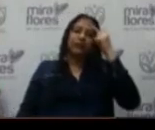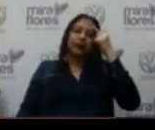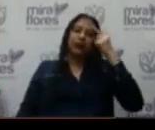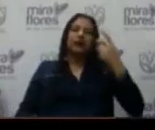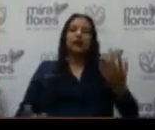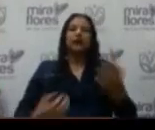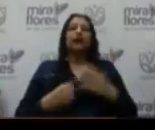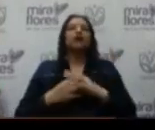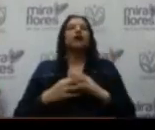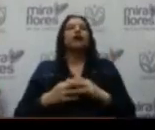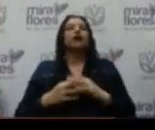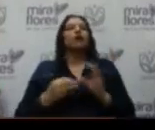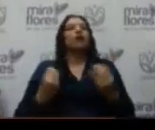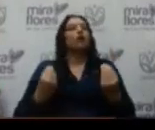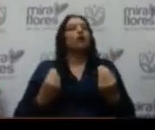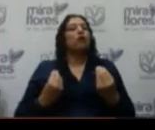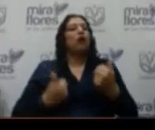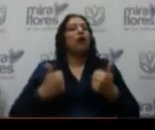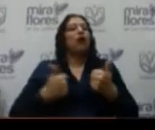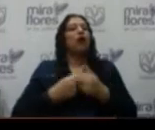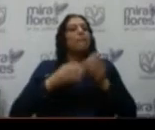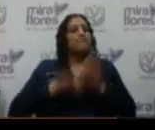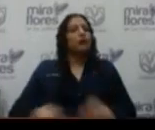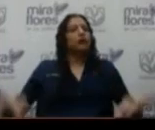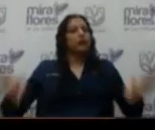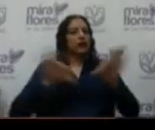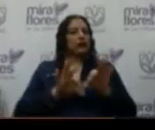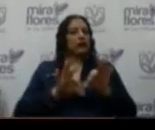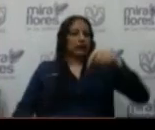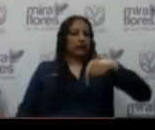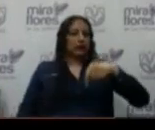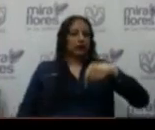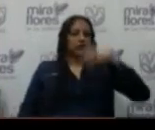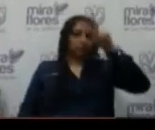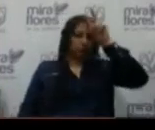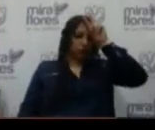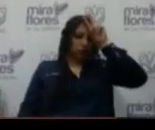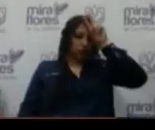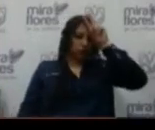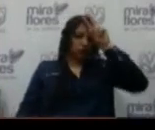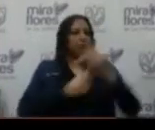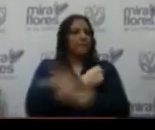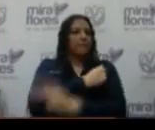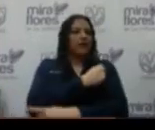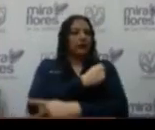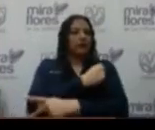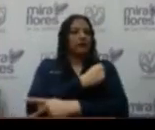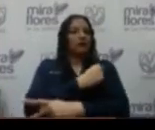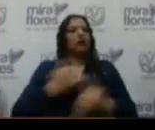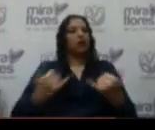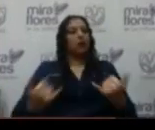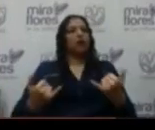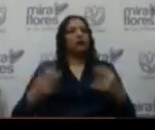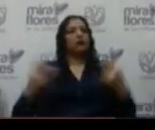sobre la importancia de nuestro país. Hoy celebramos,